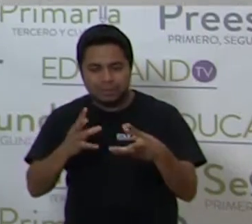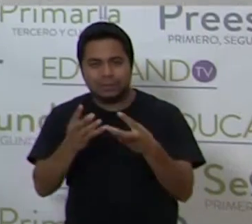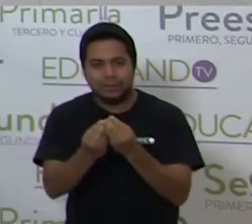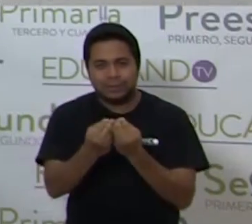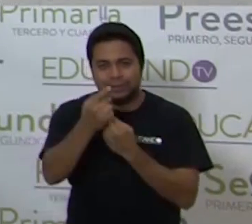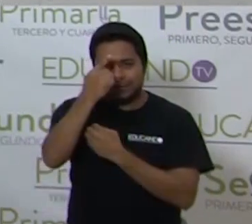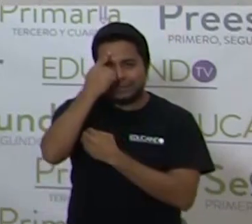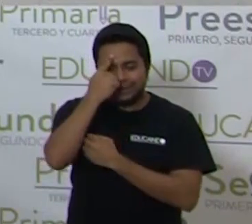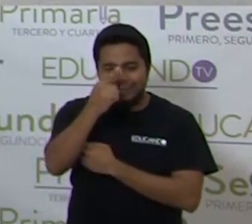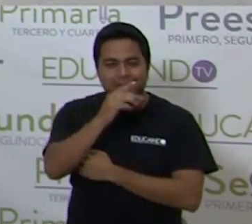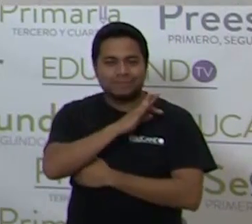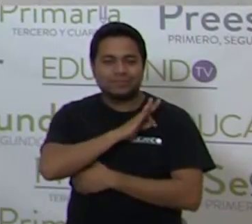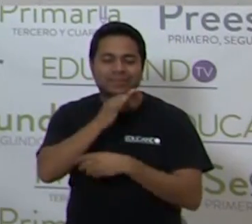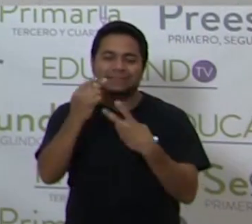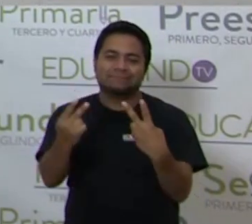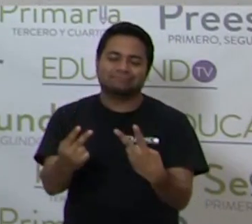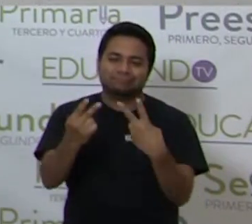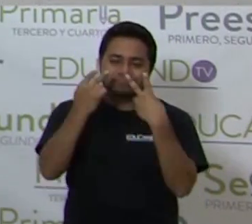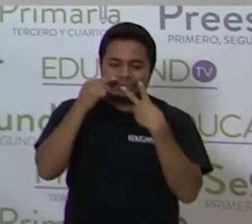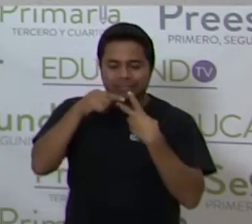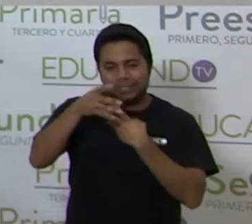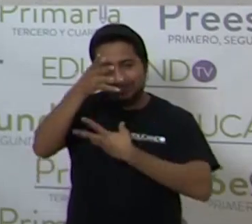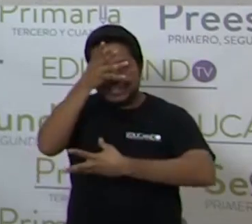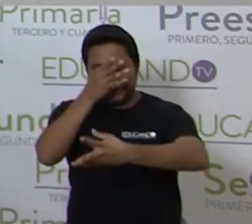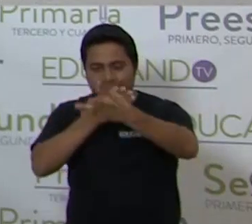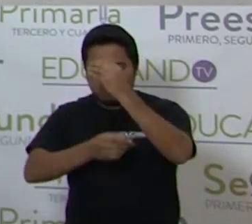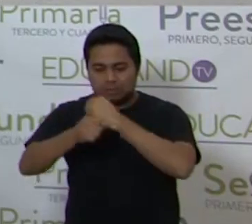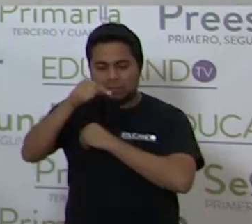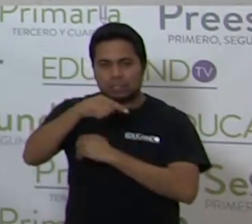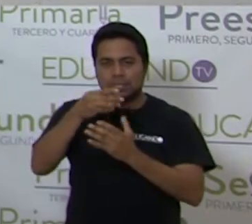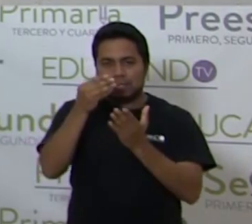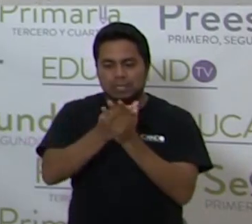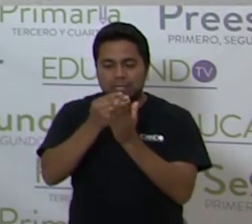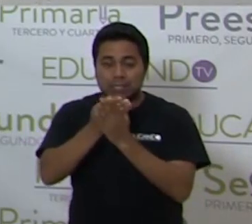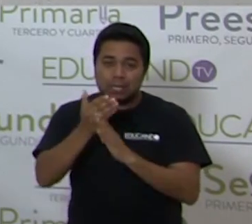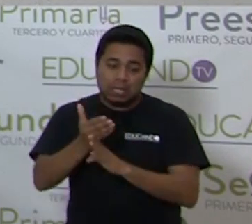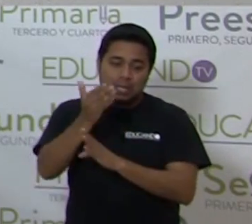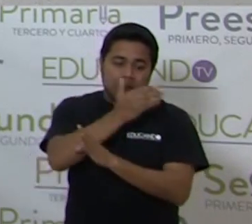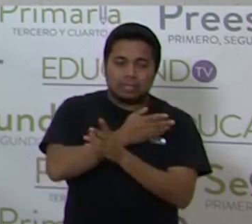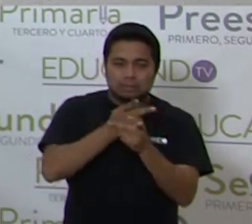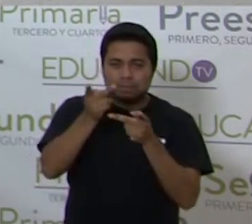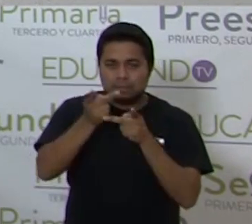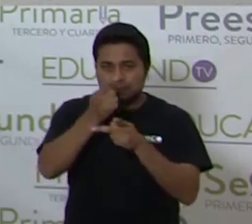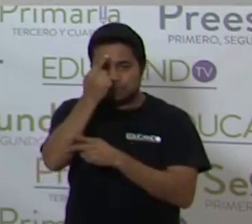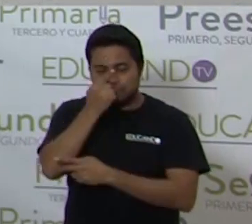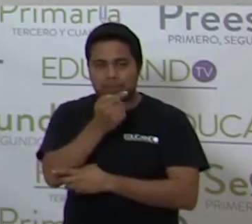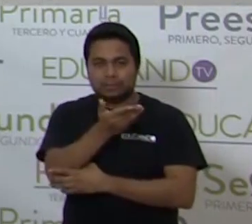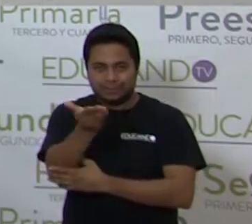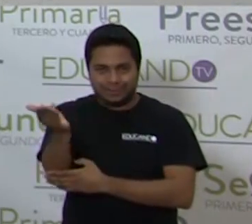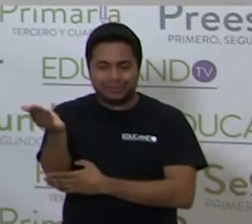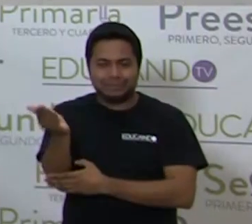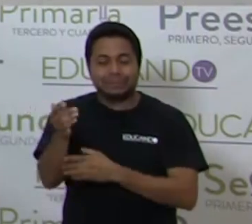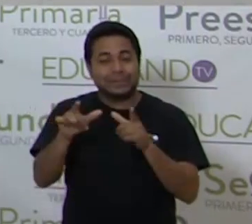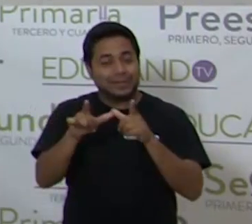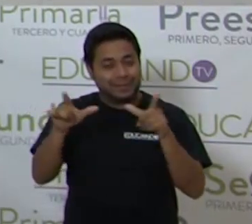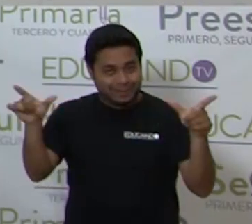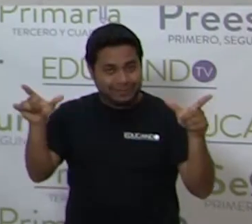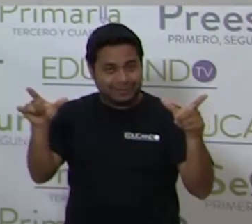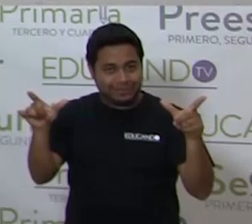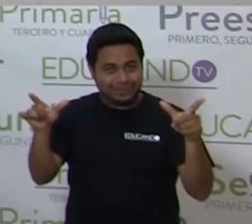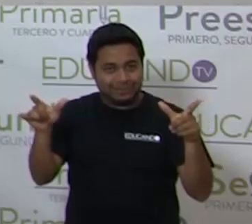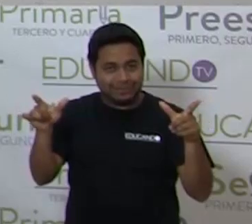amigos para que juntos puedan aprender de esta sesión que hemos preparado para ustedes. ¿Están